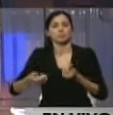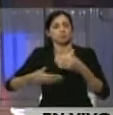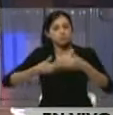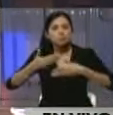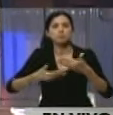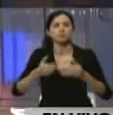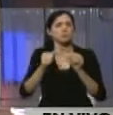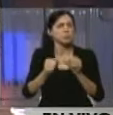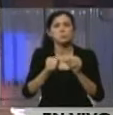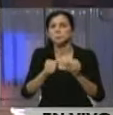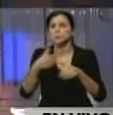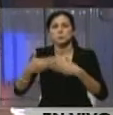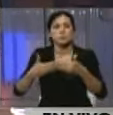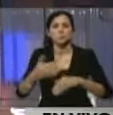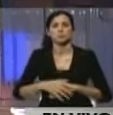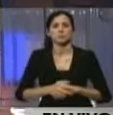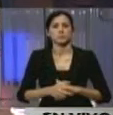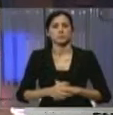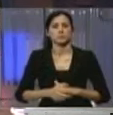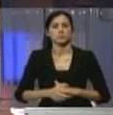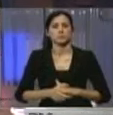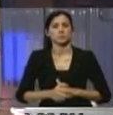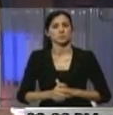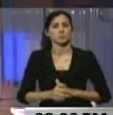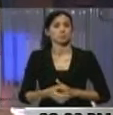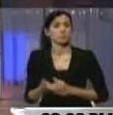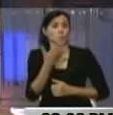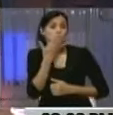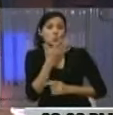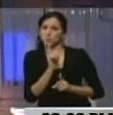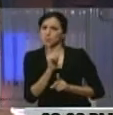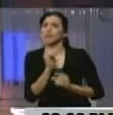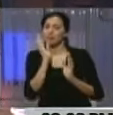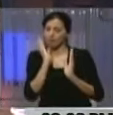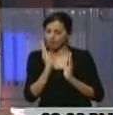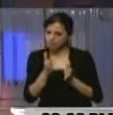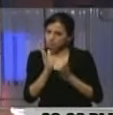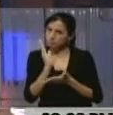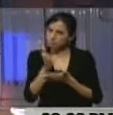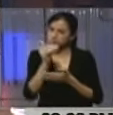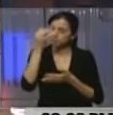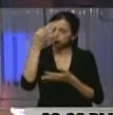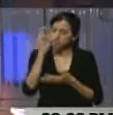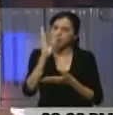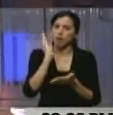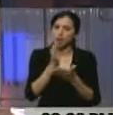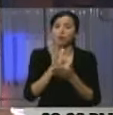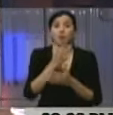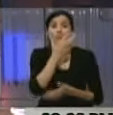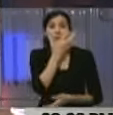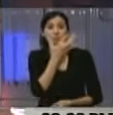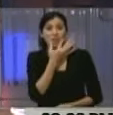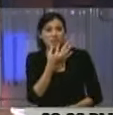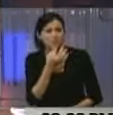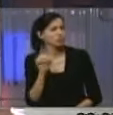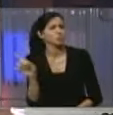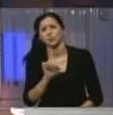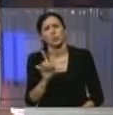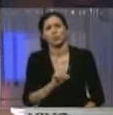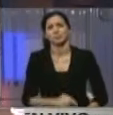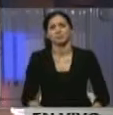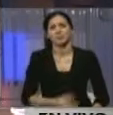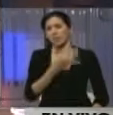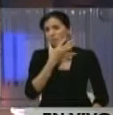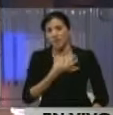avanzando permanentemente. Sin lugar a duda, este es el camino. ¿Qué va a ser fácil? No va a ser